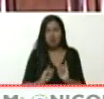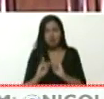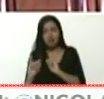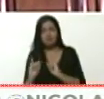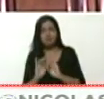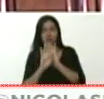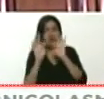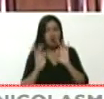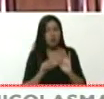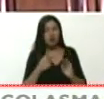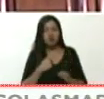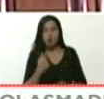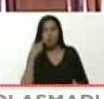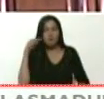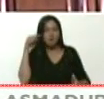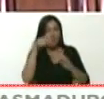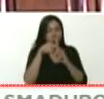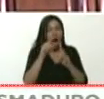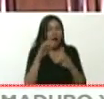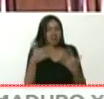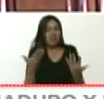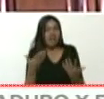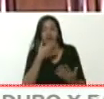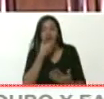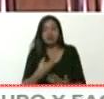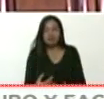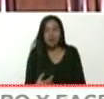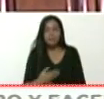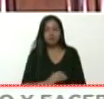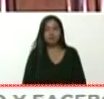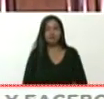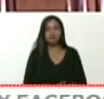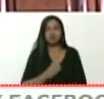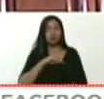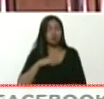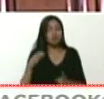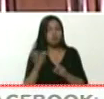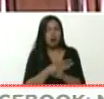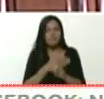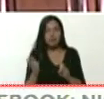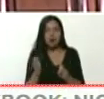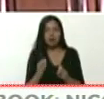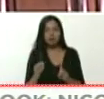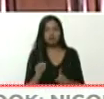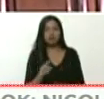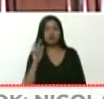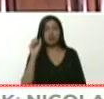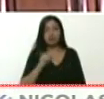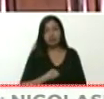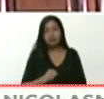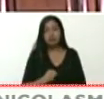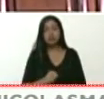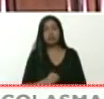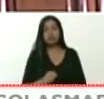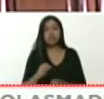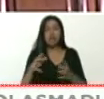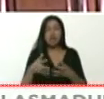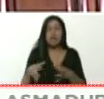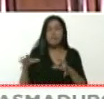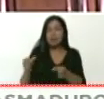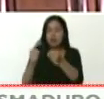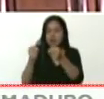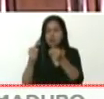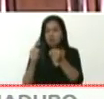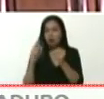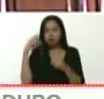eso, dedicado a eso. Que nos agreden, que nos golpean, que el imperialismo se